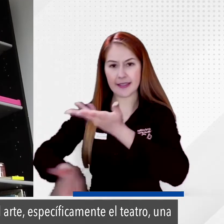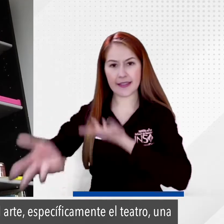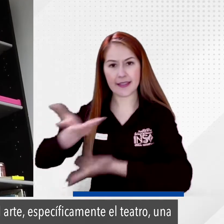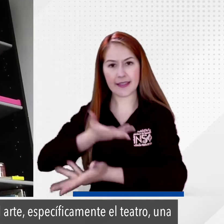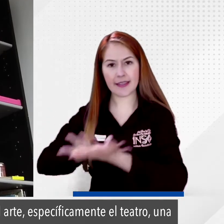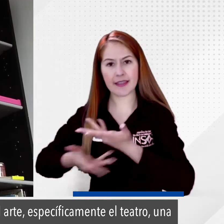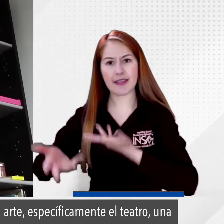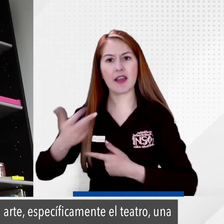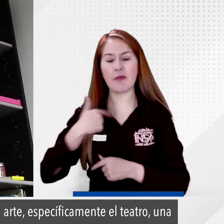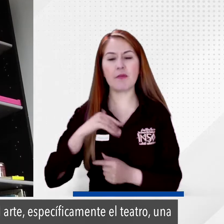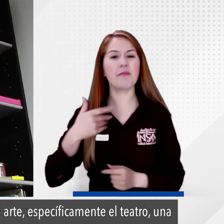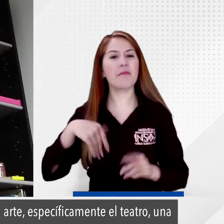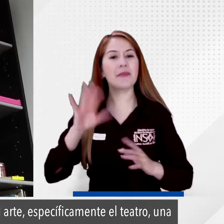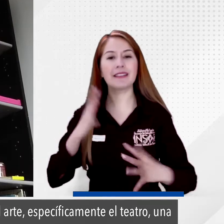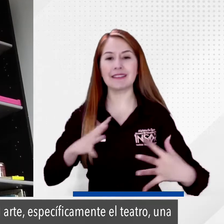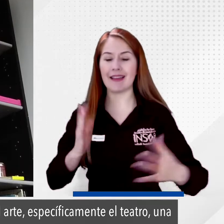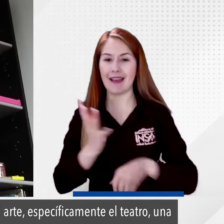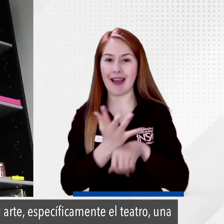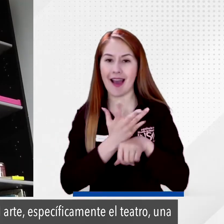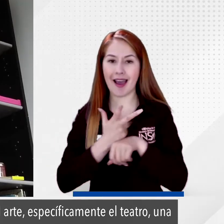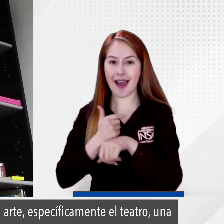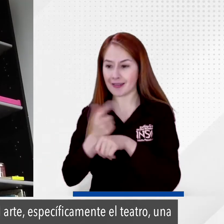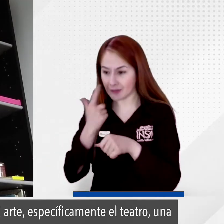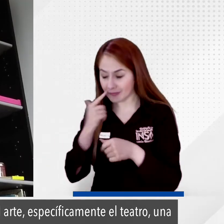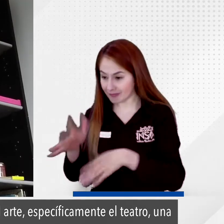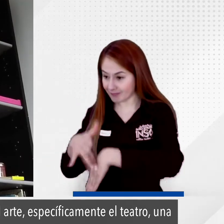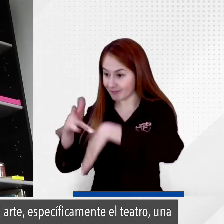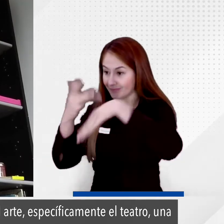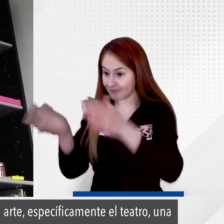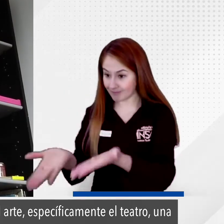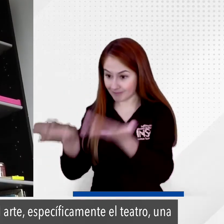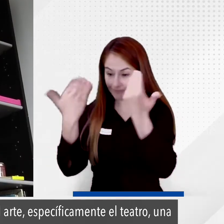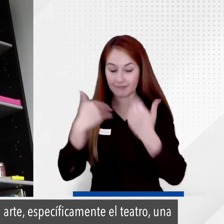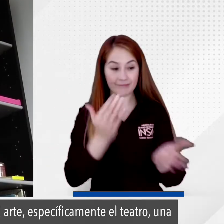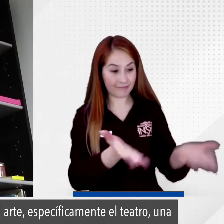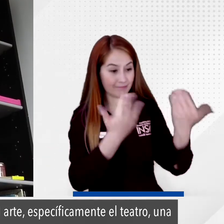a partir del arte, específicamente el teatro,